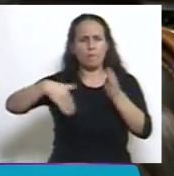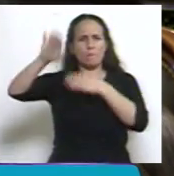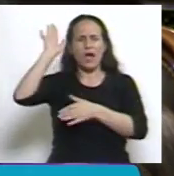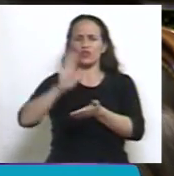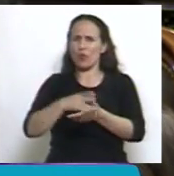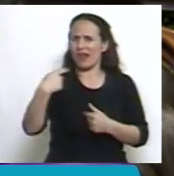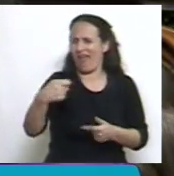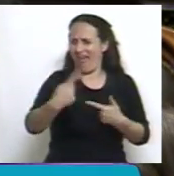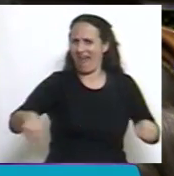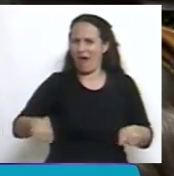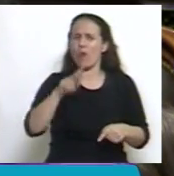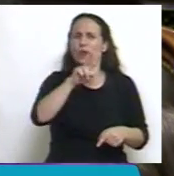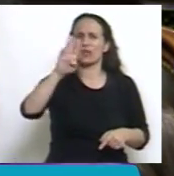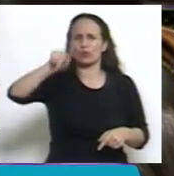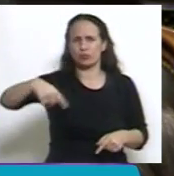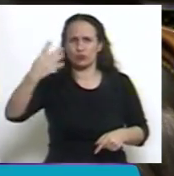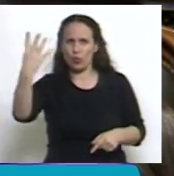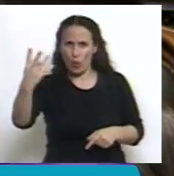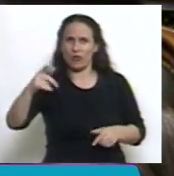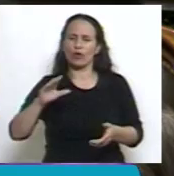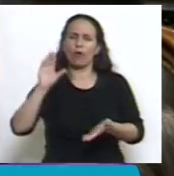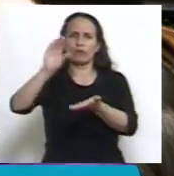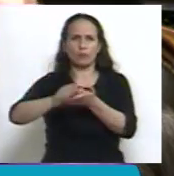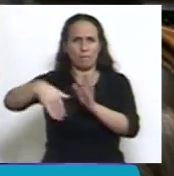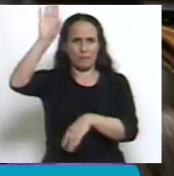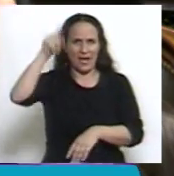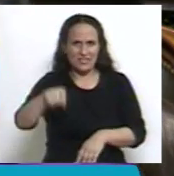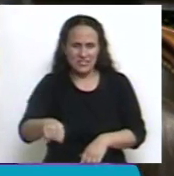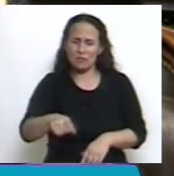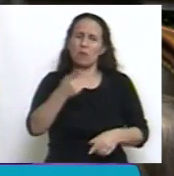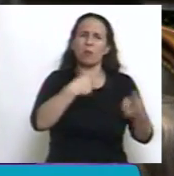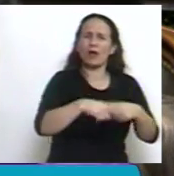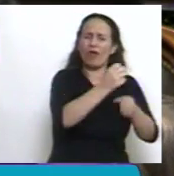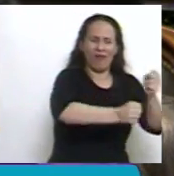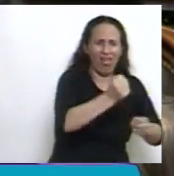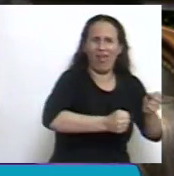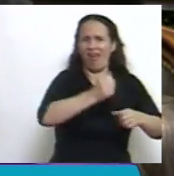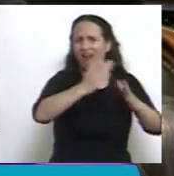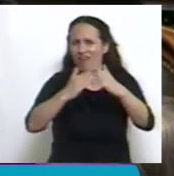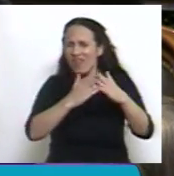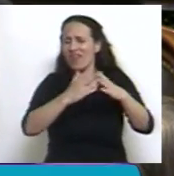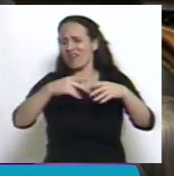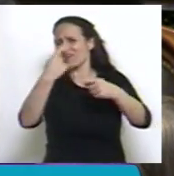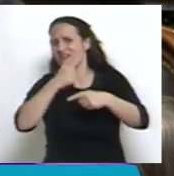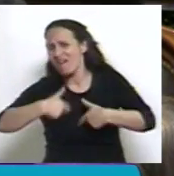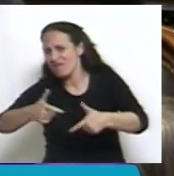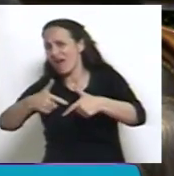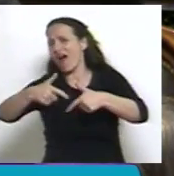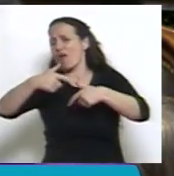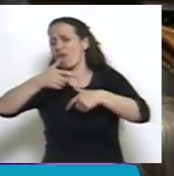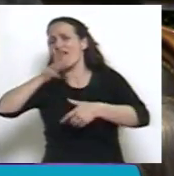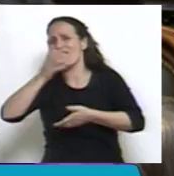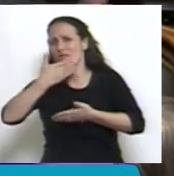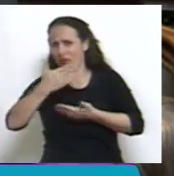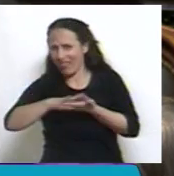del 24.4, el gasto en finalidades como trabajo, industria, vivienda y urbanismo, alcantarillado, agua